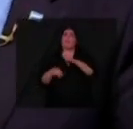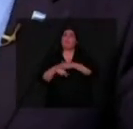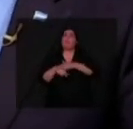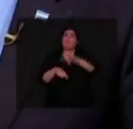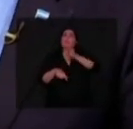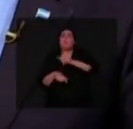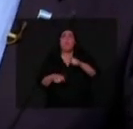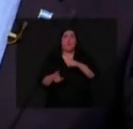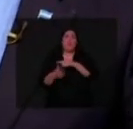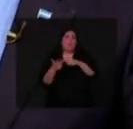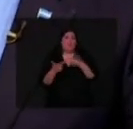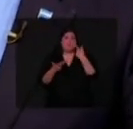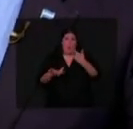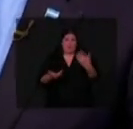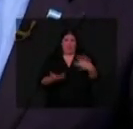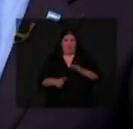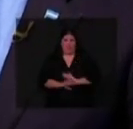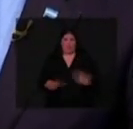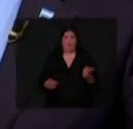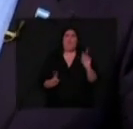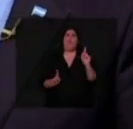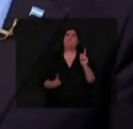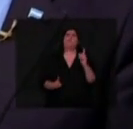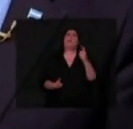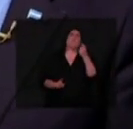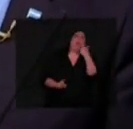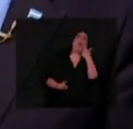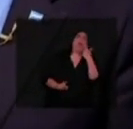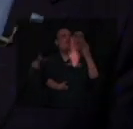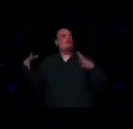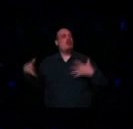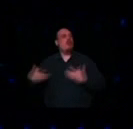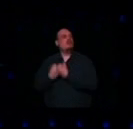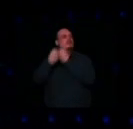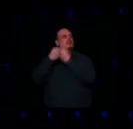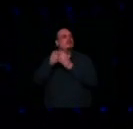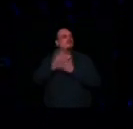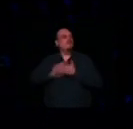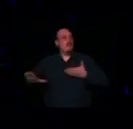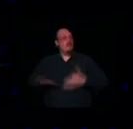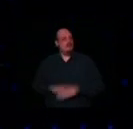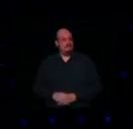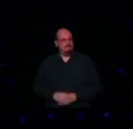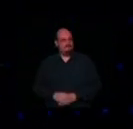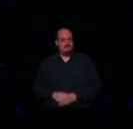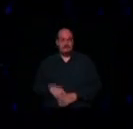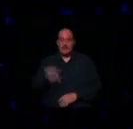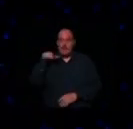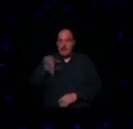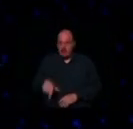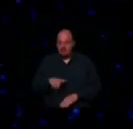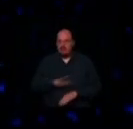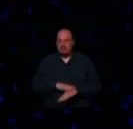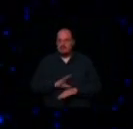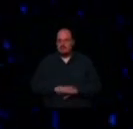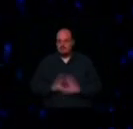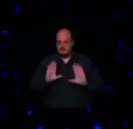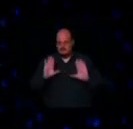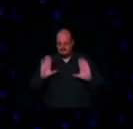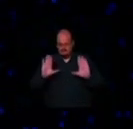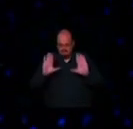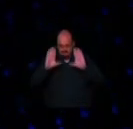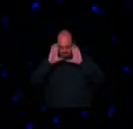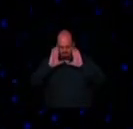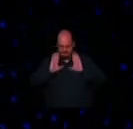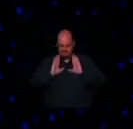de comunicación que no supo acompañarlo en los momentos clave o prepararle las respuestas adecuadas para evitar